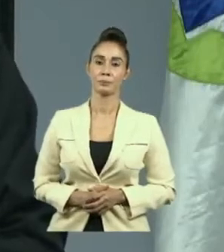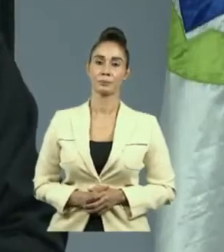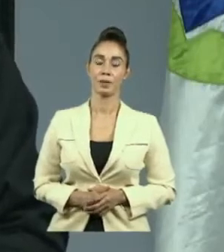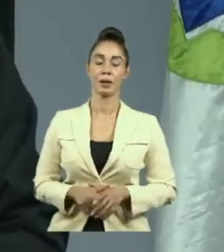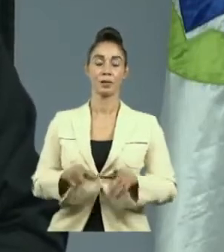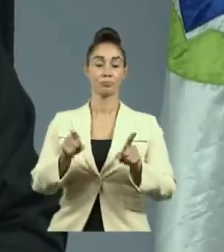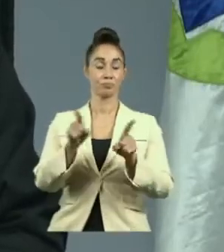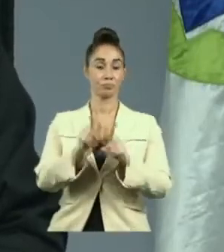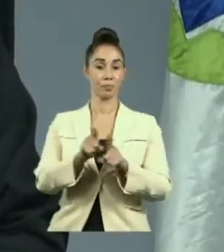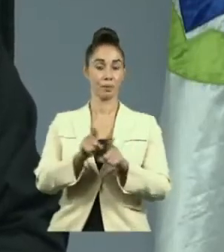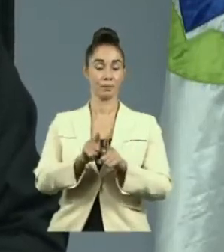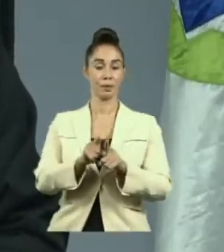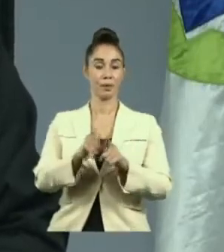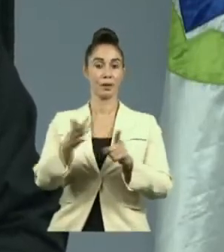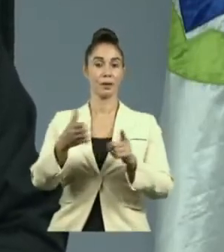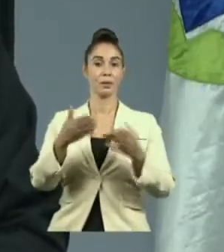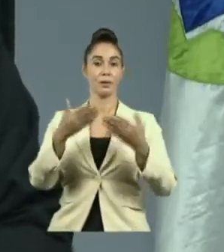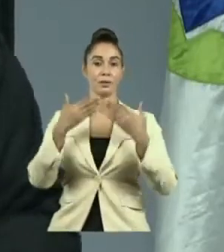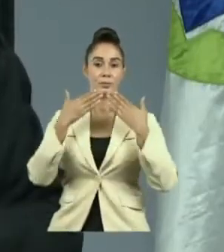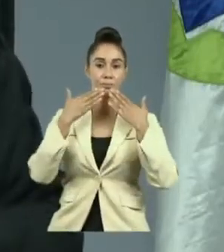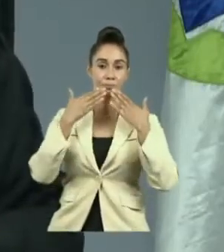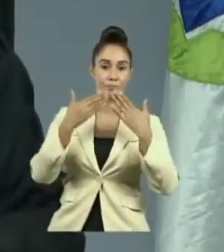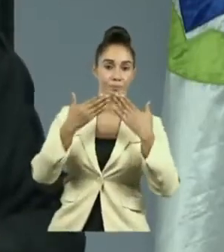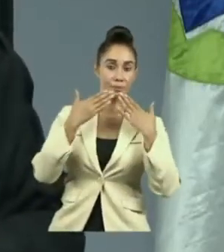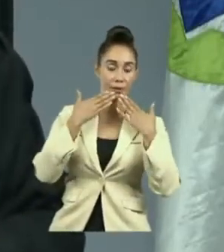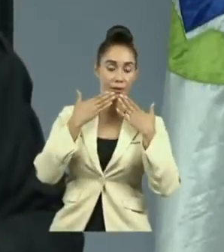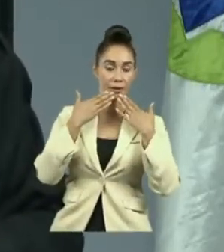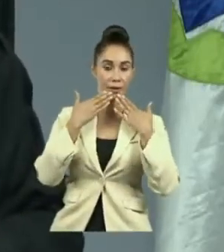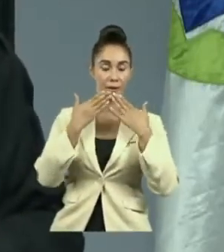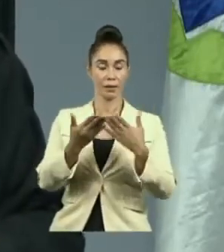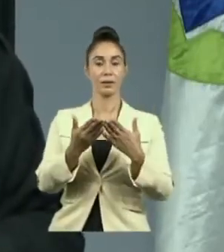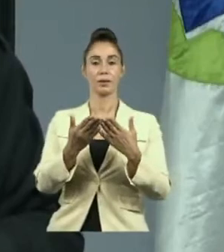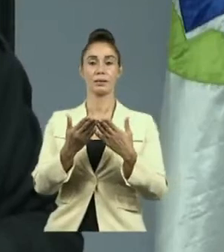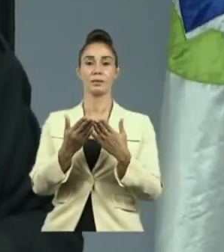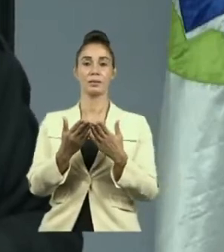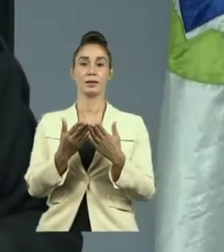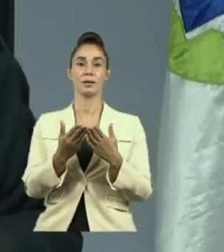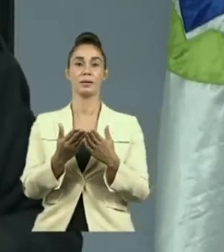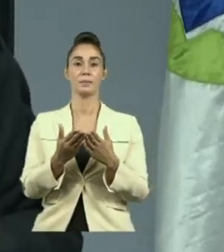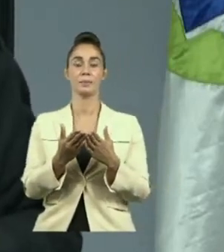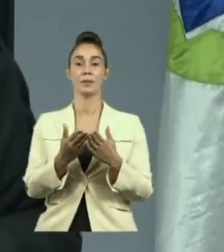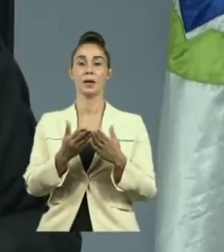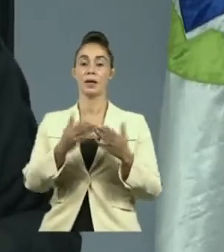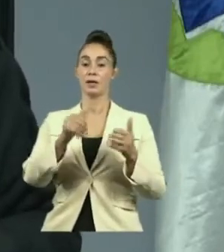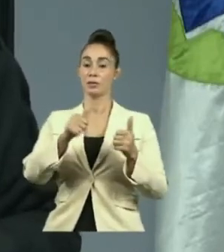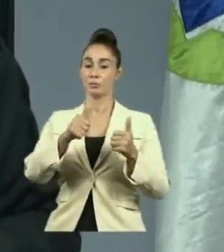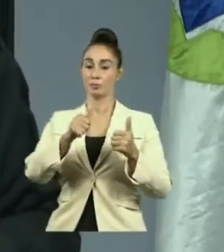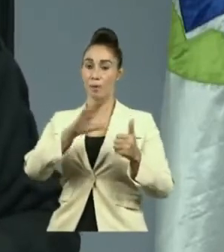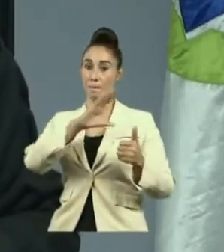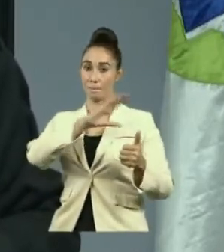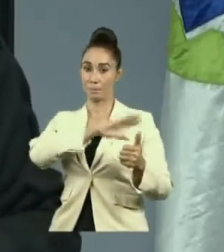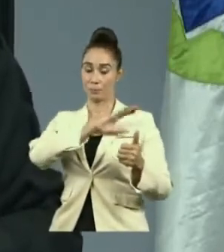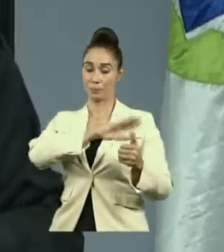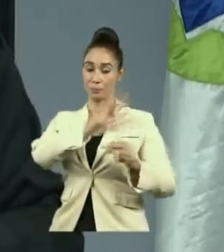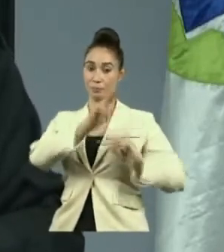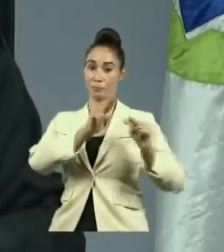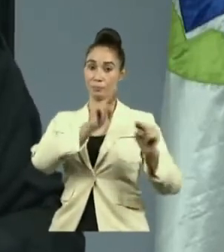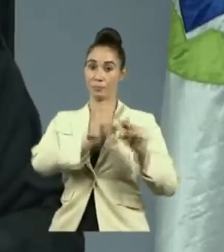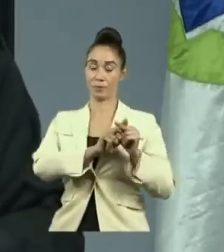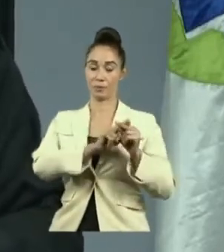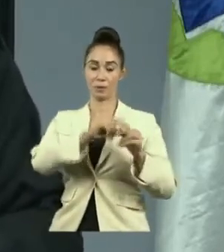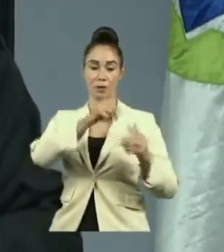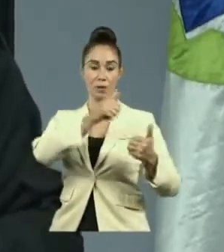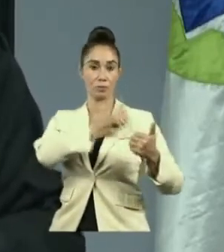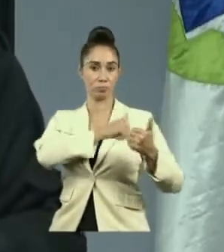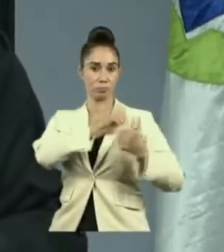expresar nuestro agradecimiento a la participación de la fuerza aérea y la policía nacional en